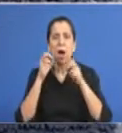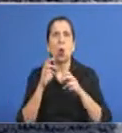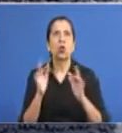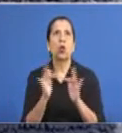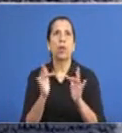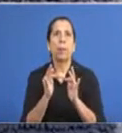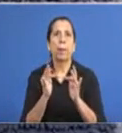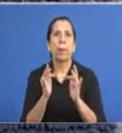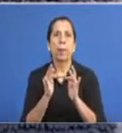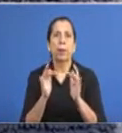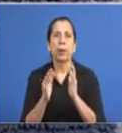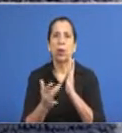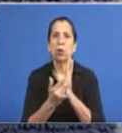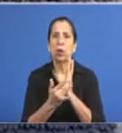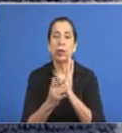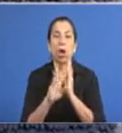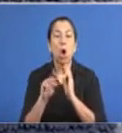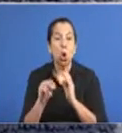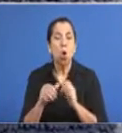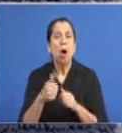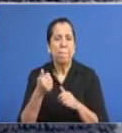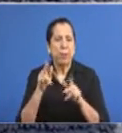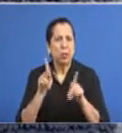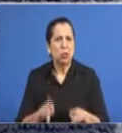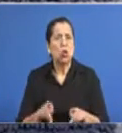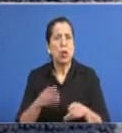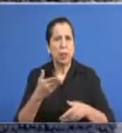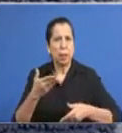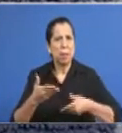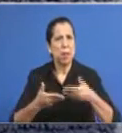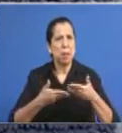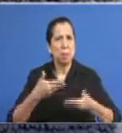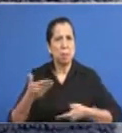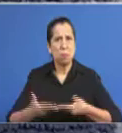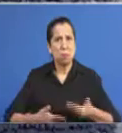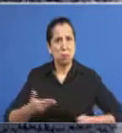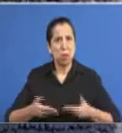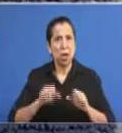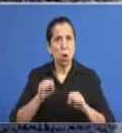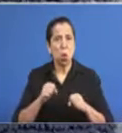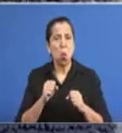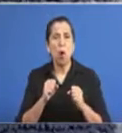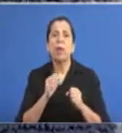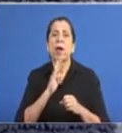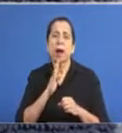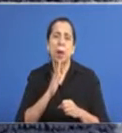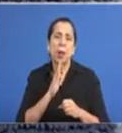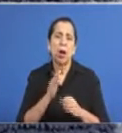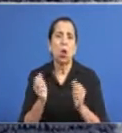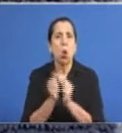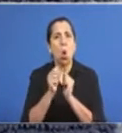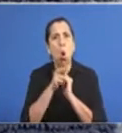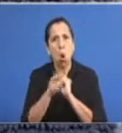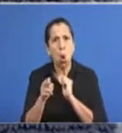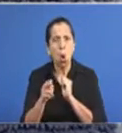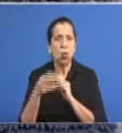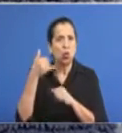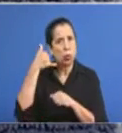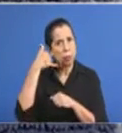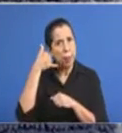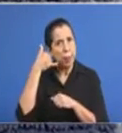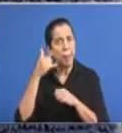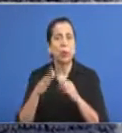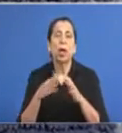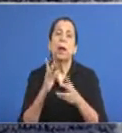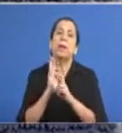estamos implementando a Andrea para poder hacer ese servicio mucho más eficaz y mucho más eficiente y tener una respuesta más y brindar una